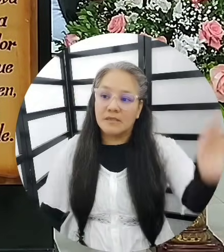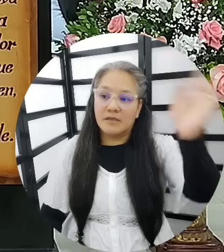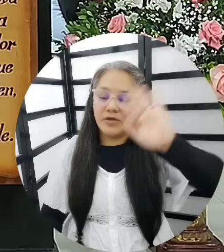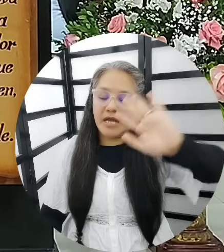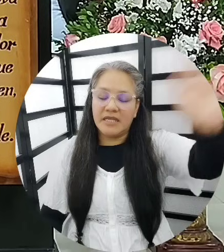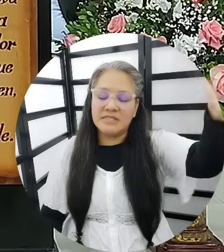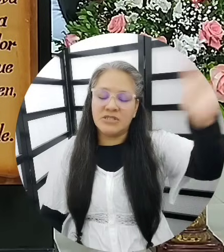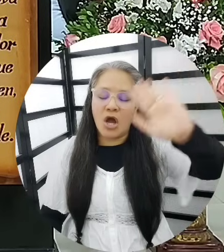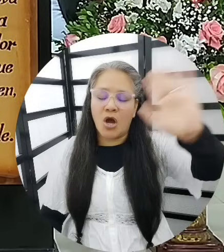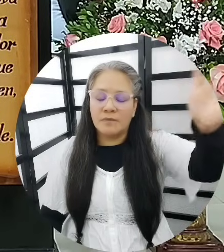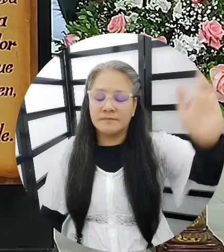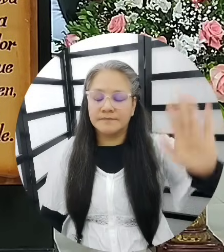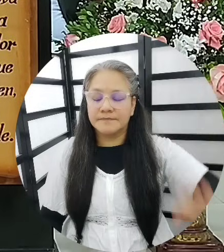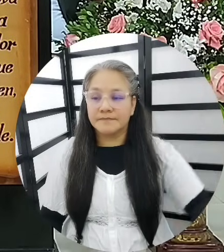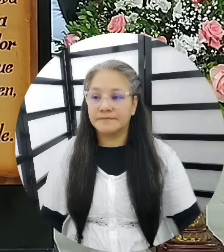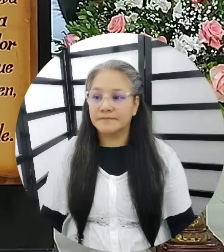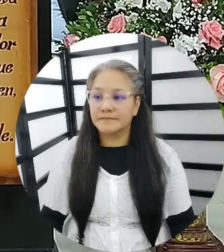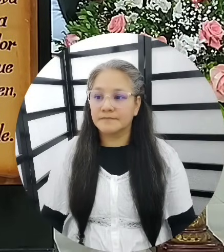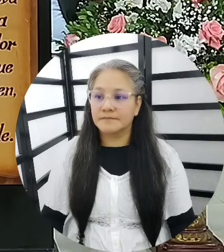Aleluya.